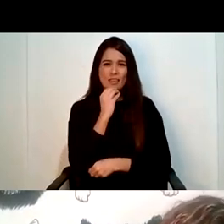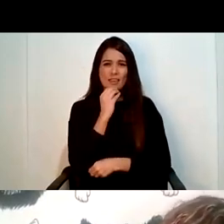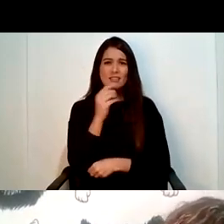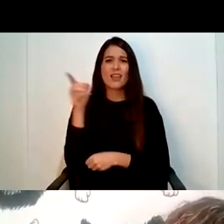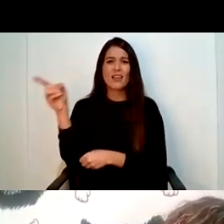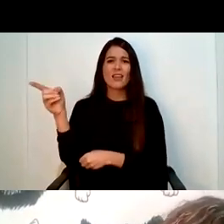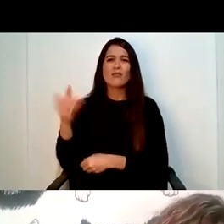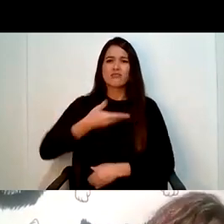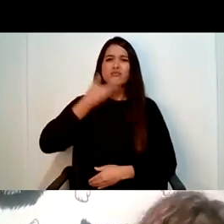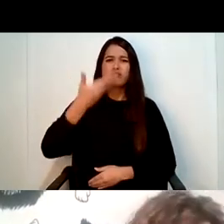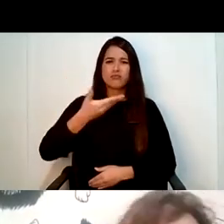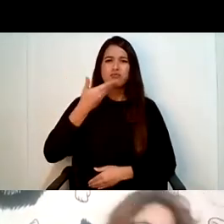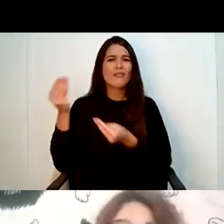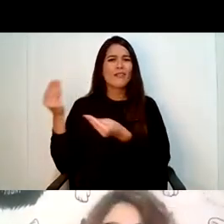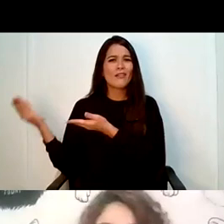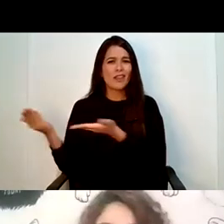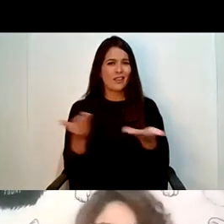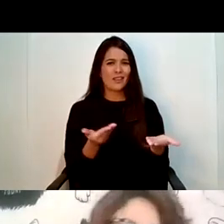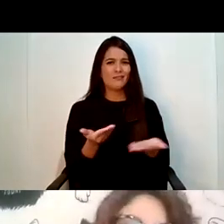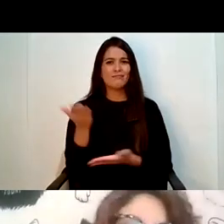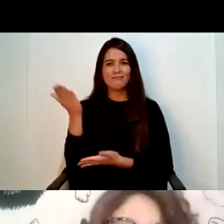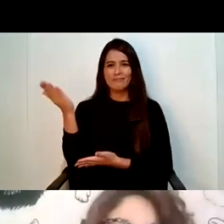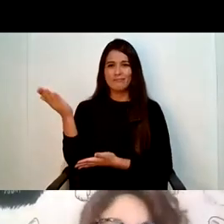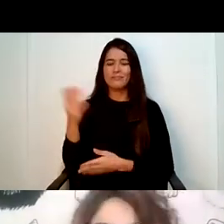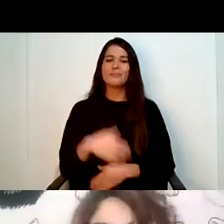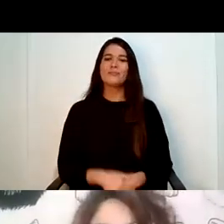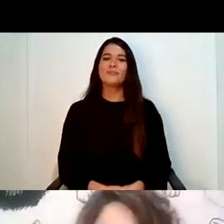brindarnos unas palabras de bienvenida.